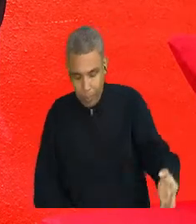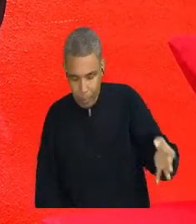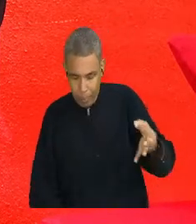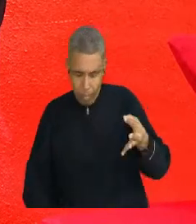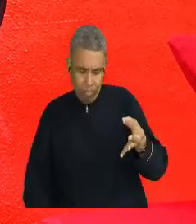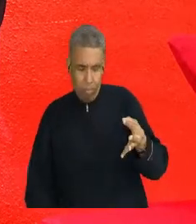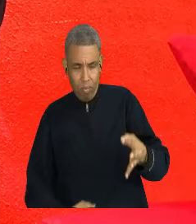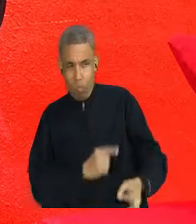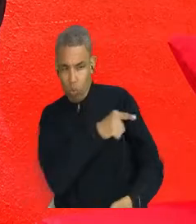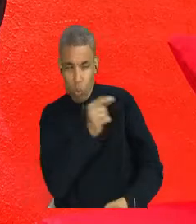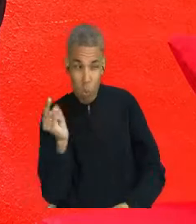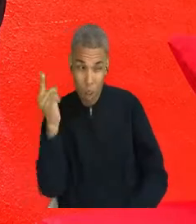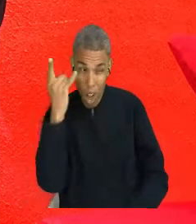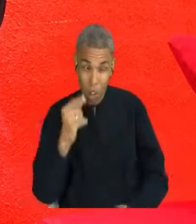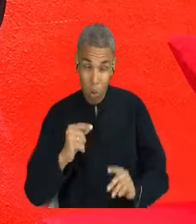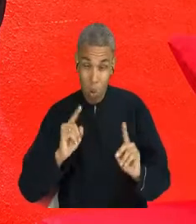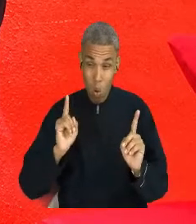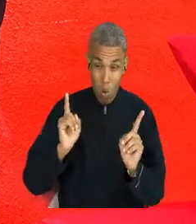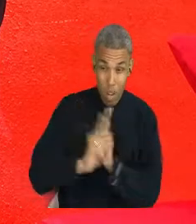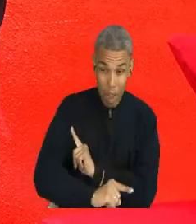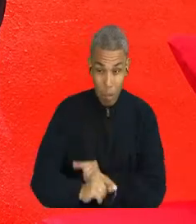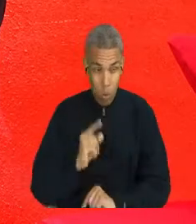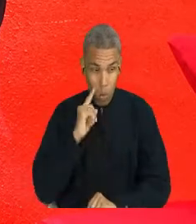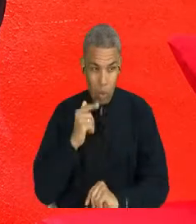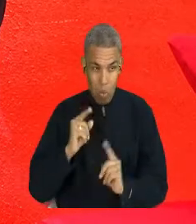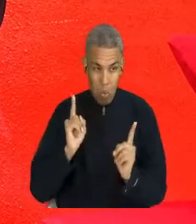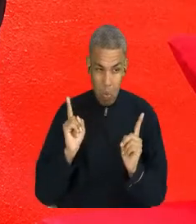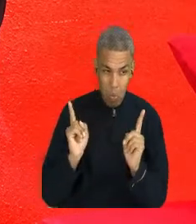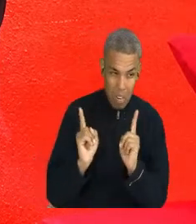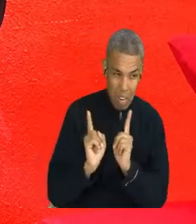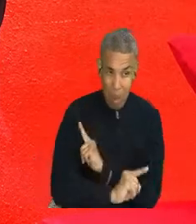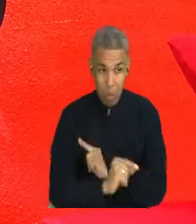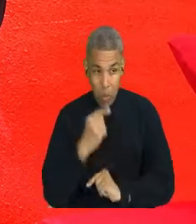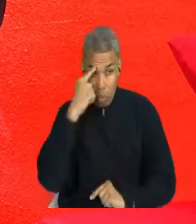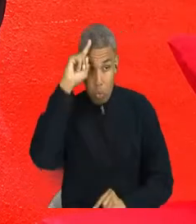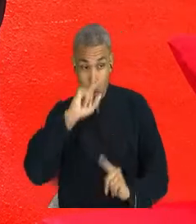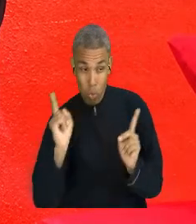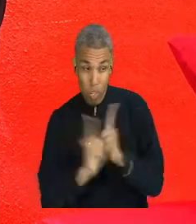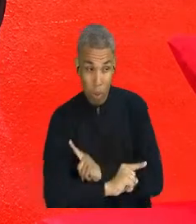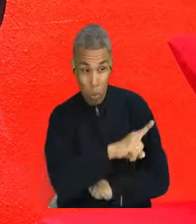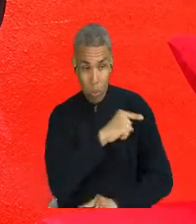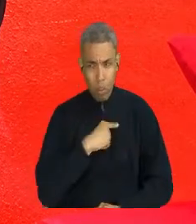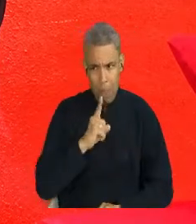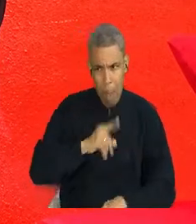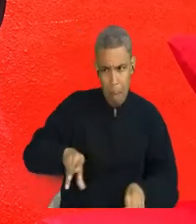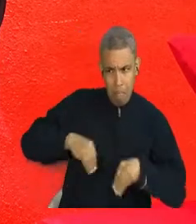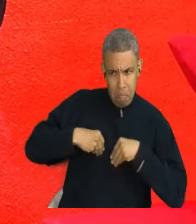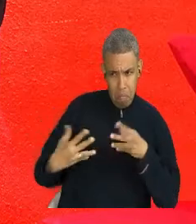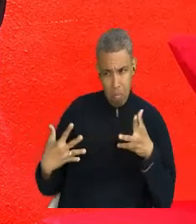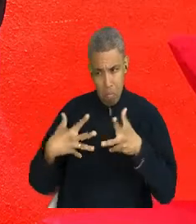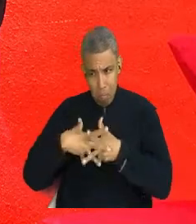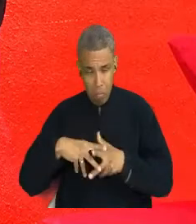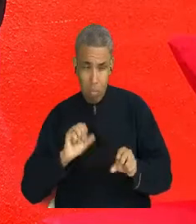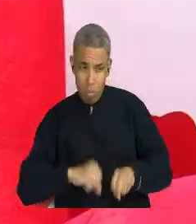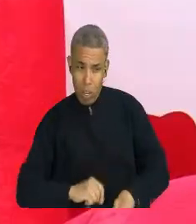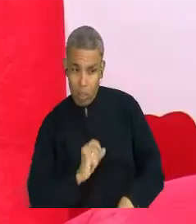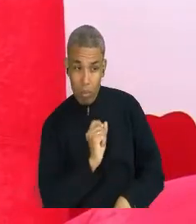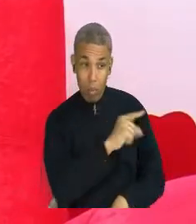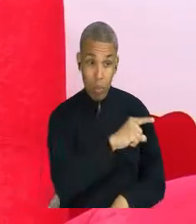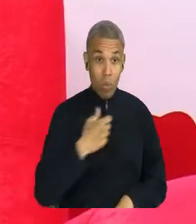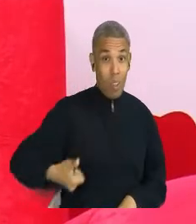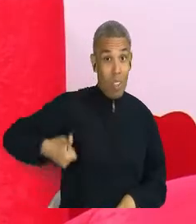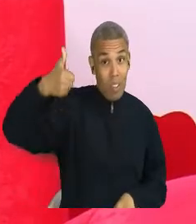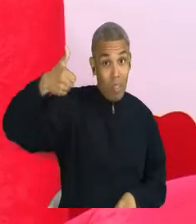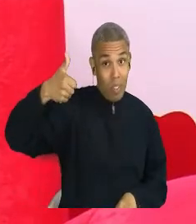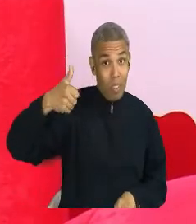permite a las personas adaptarse mejor a las situaciones que pueden ser diferentes a lo que ellos acostumbran. Eso es adaptación al cambio. Bueno, muchas